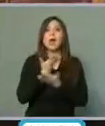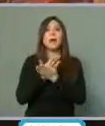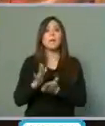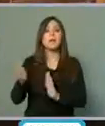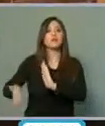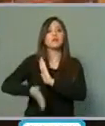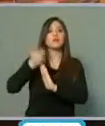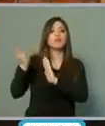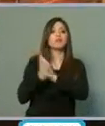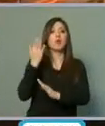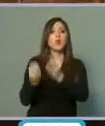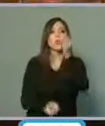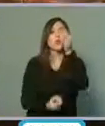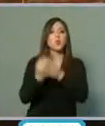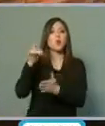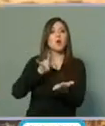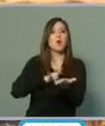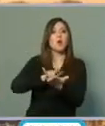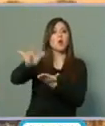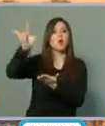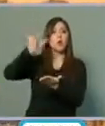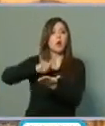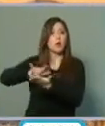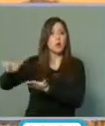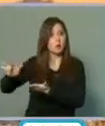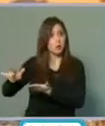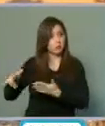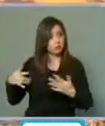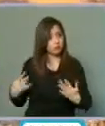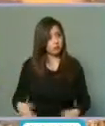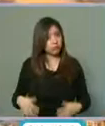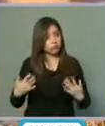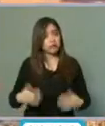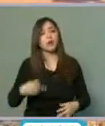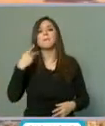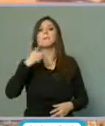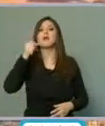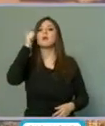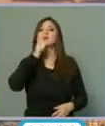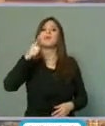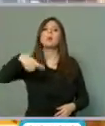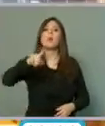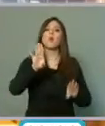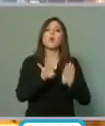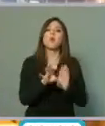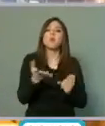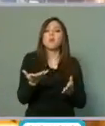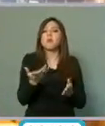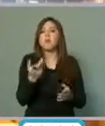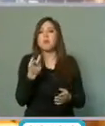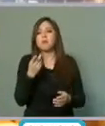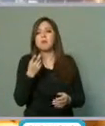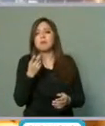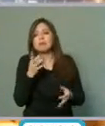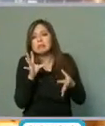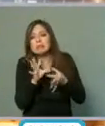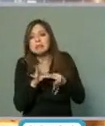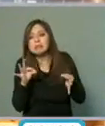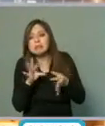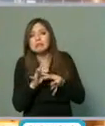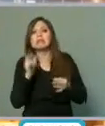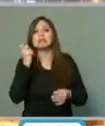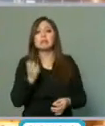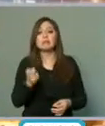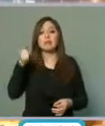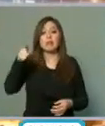Mira, nuevo aeropuerto. Allá en Sochi. Y más, ese es rutinariamente también podemos mencionar que esto es la